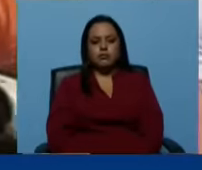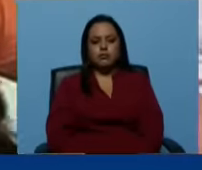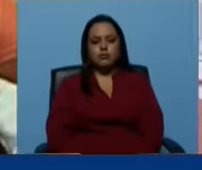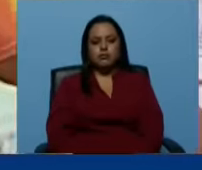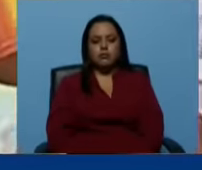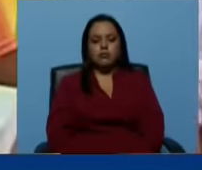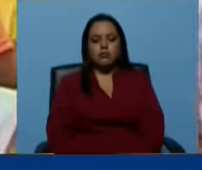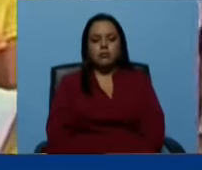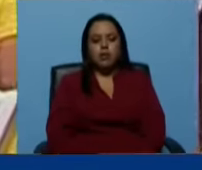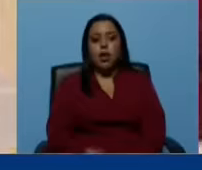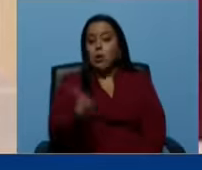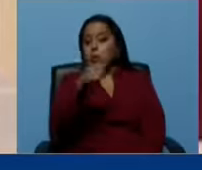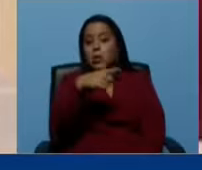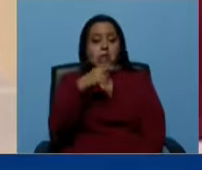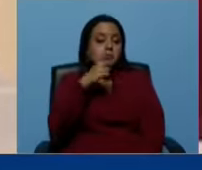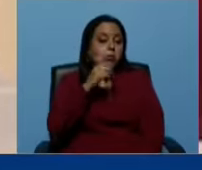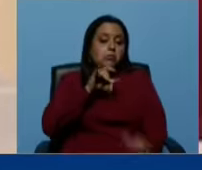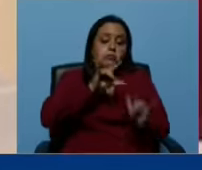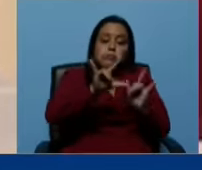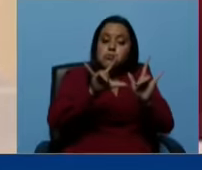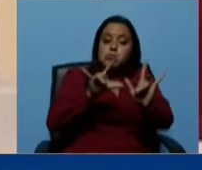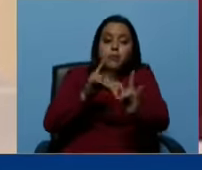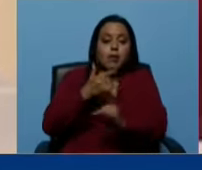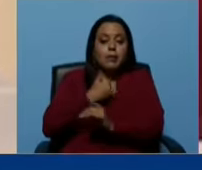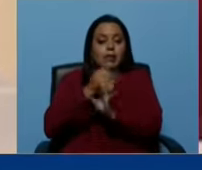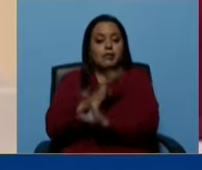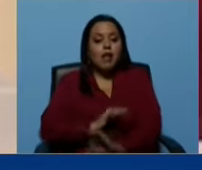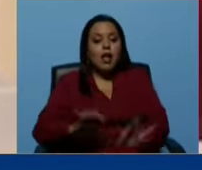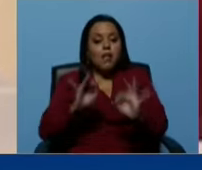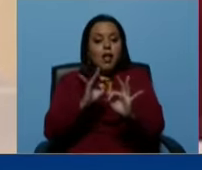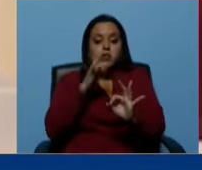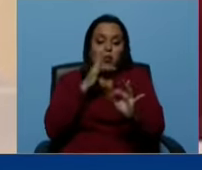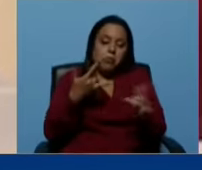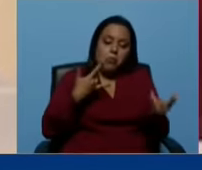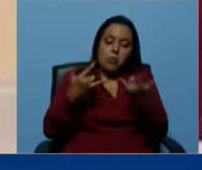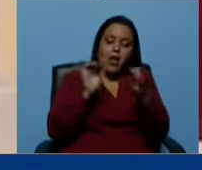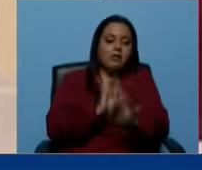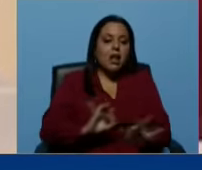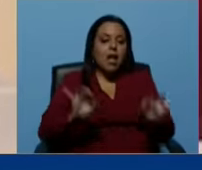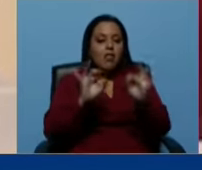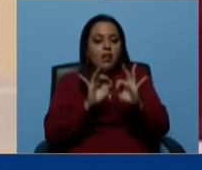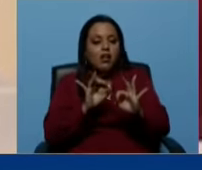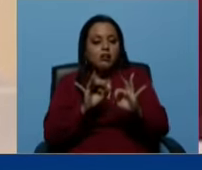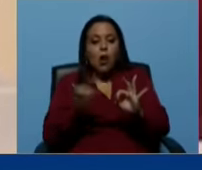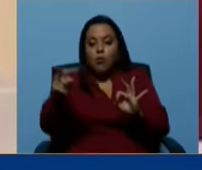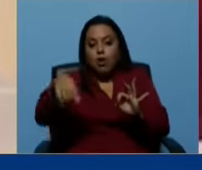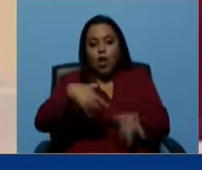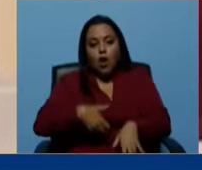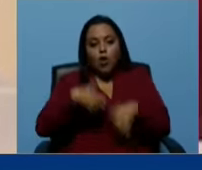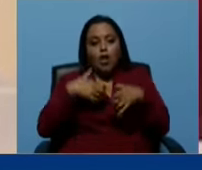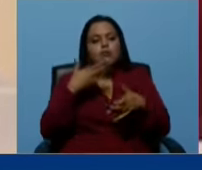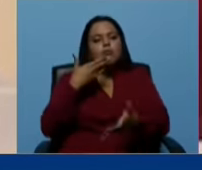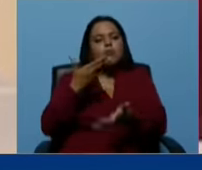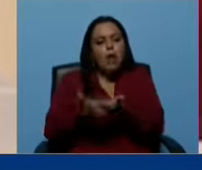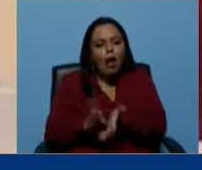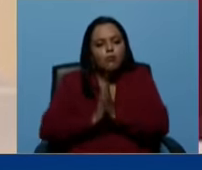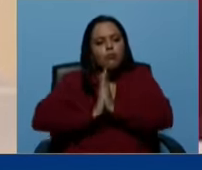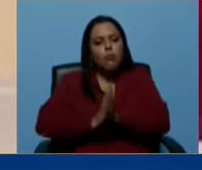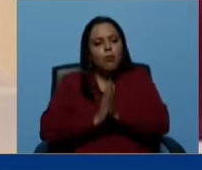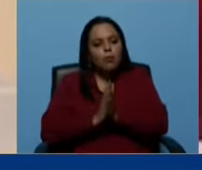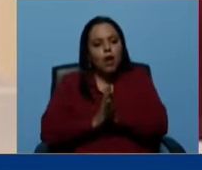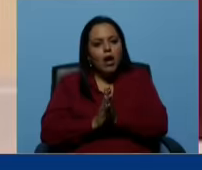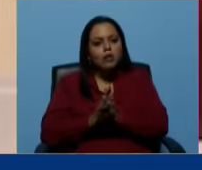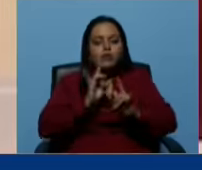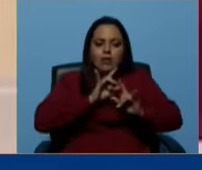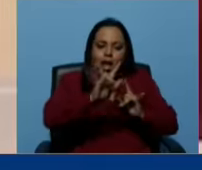Si ustedes no me quieren y no nos quieren, los que odian, les pido que por lo menos quieran